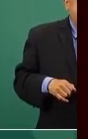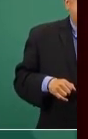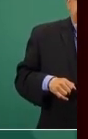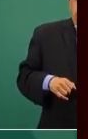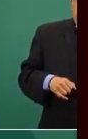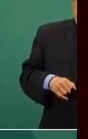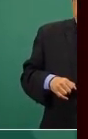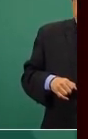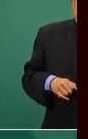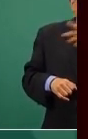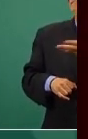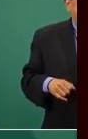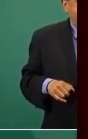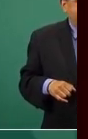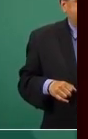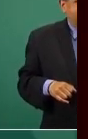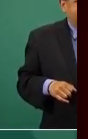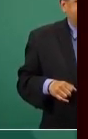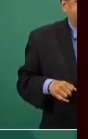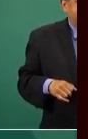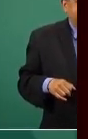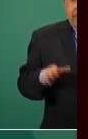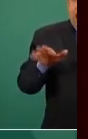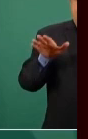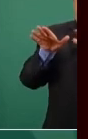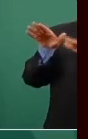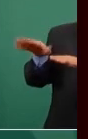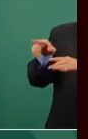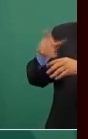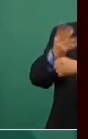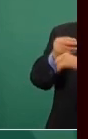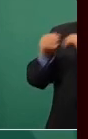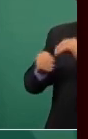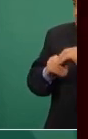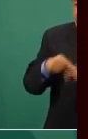y para hacer ese aeropuerto tener que cerrar 2